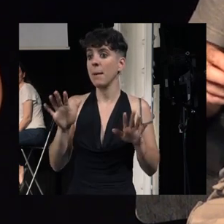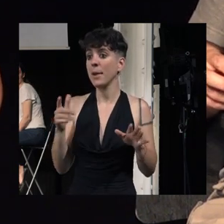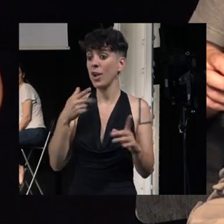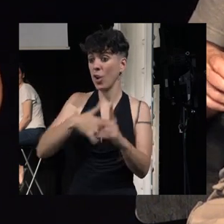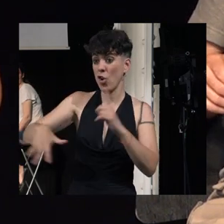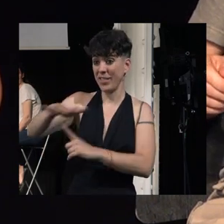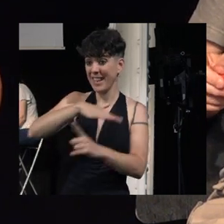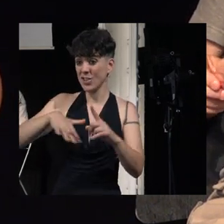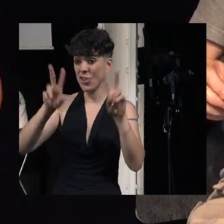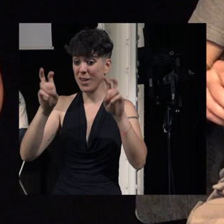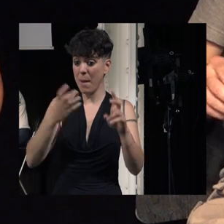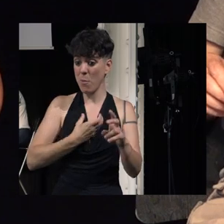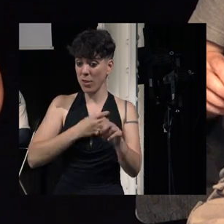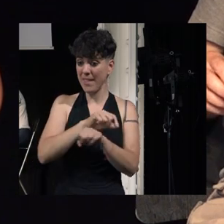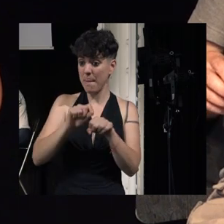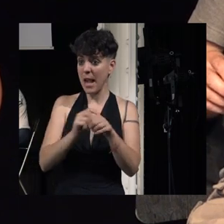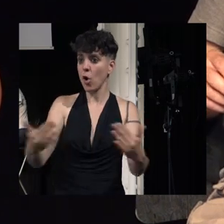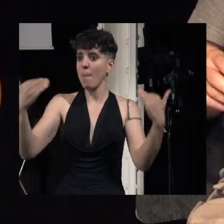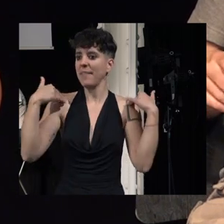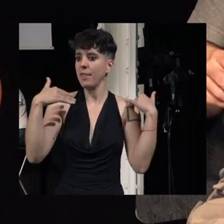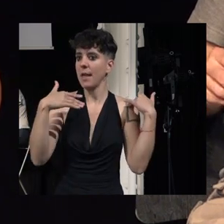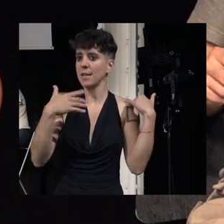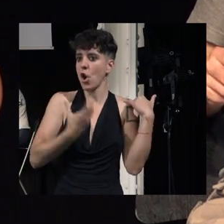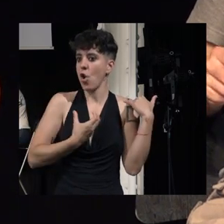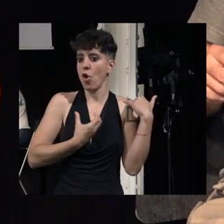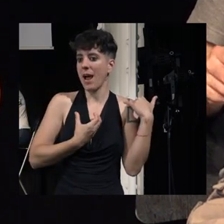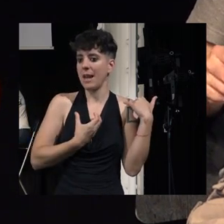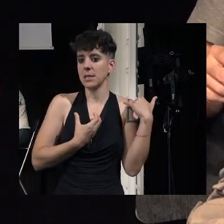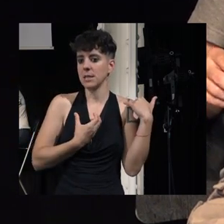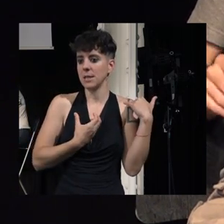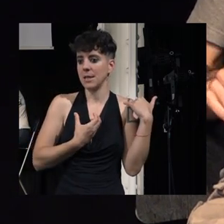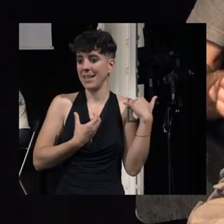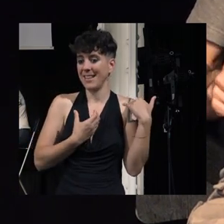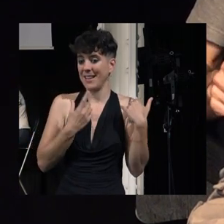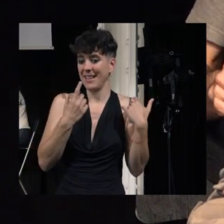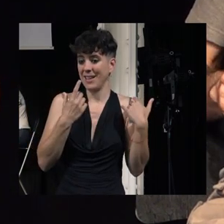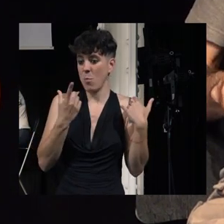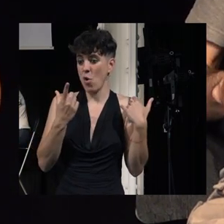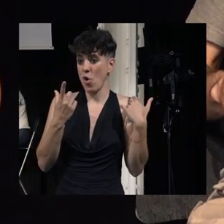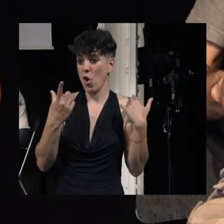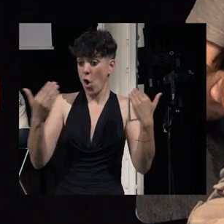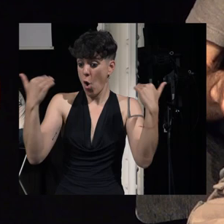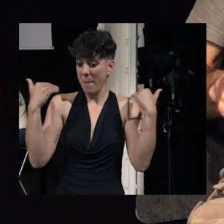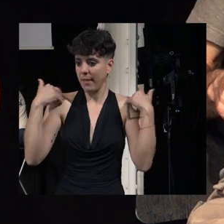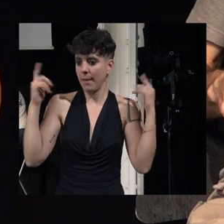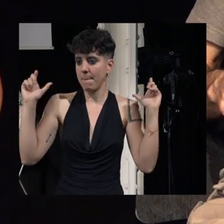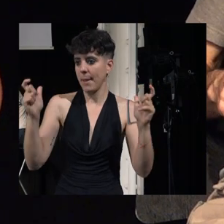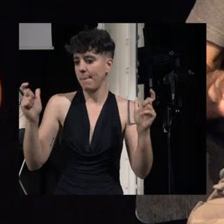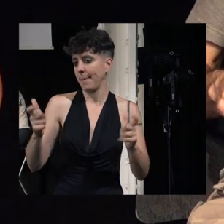lo municipal y las competencias locales cada vez, o sea, están siendo más reducidas